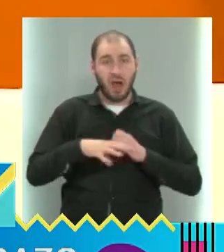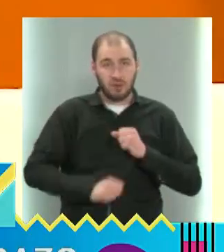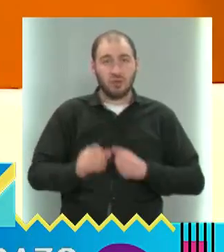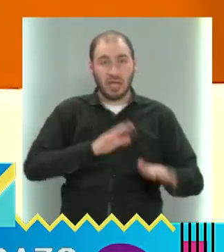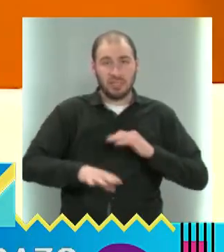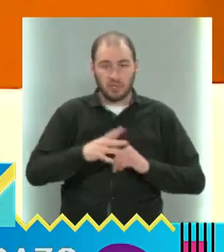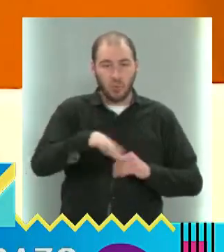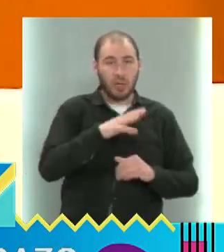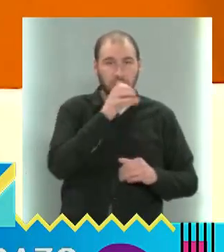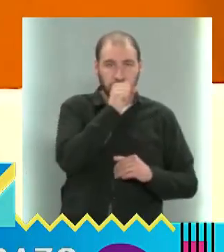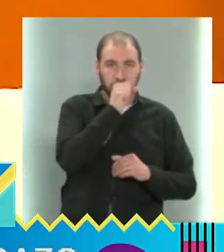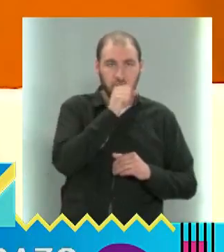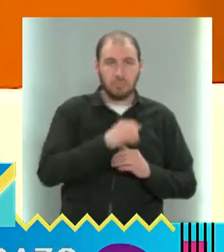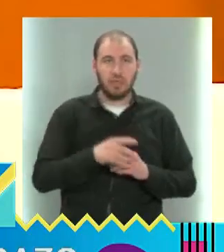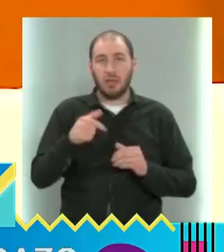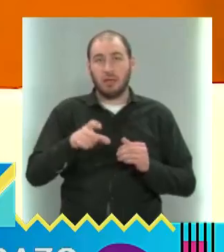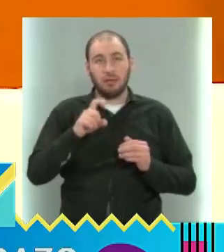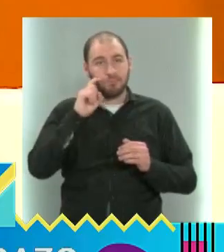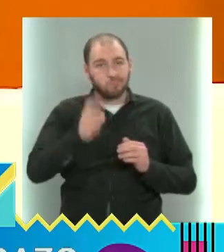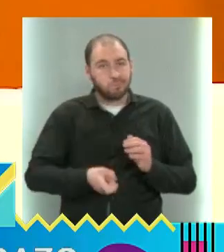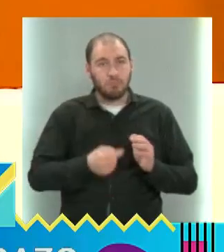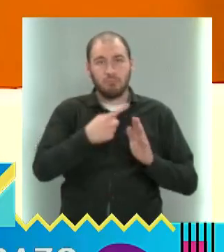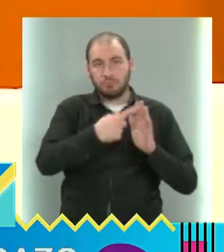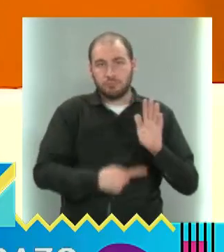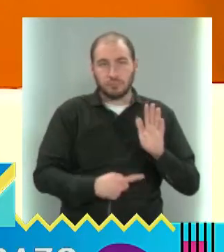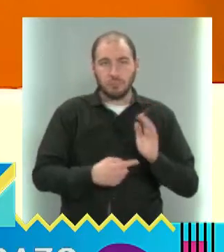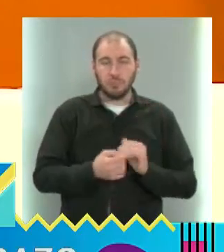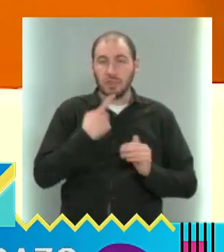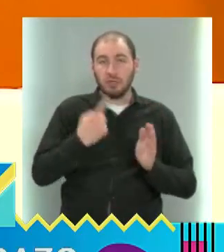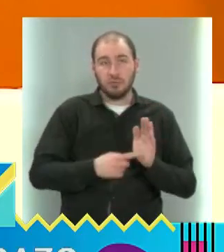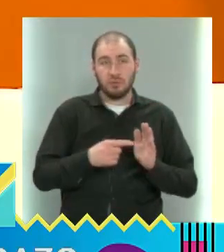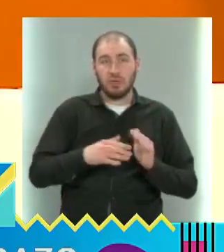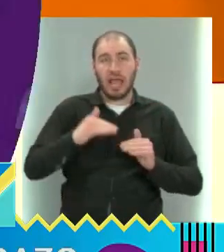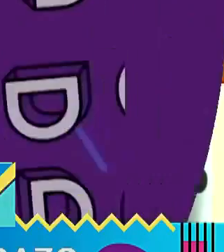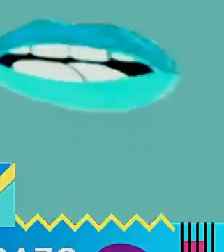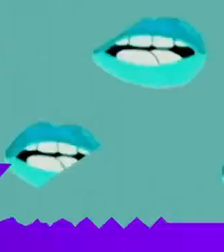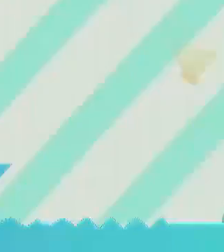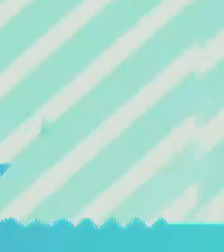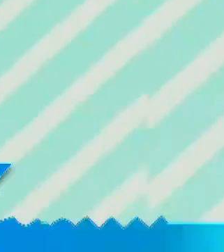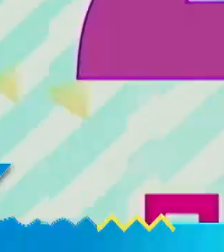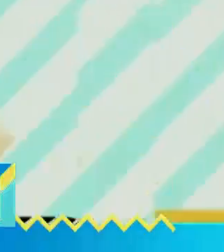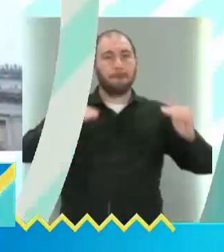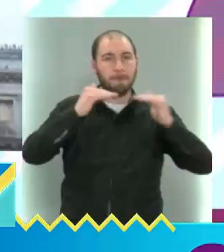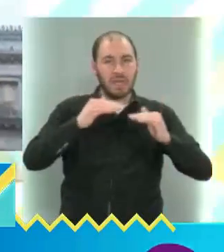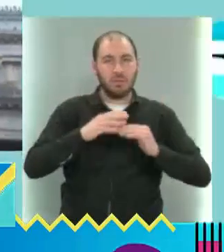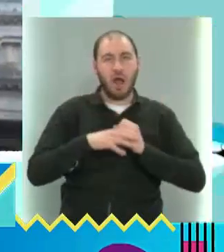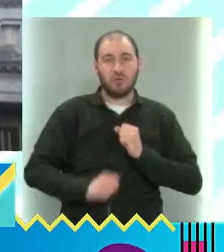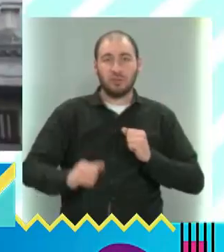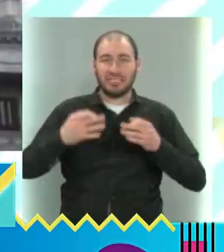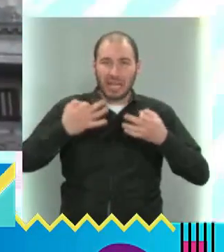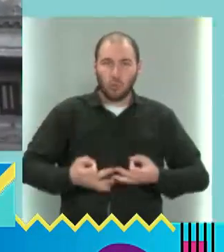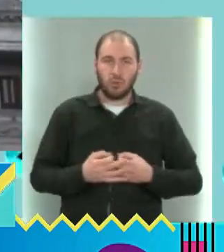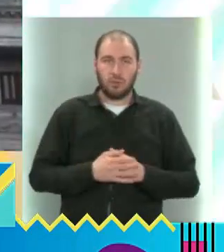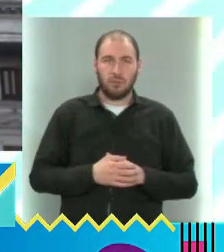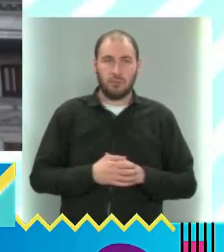abortos en la clandestinidad no cumplen obviamente con ninguna medida ni con ningún estándar para que ese aborto sea seguro, lo cual